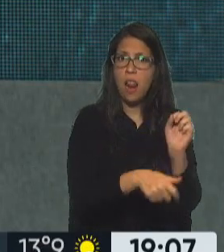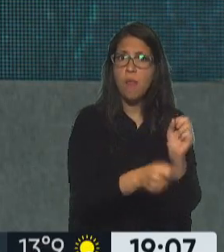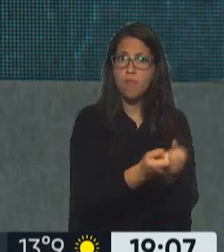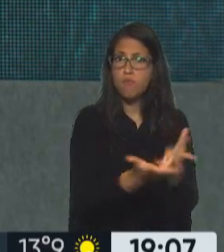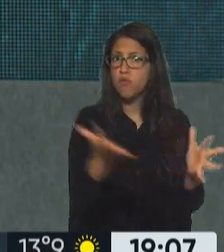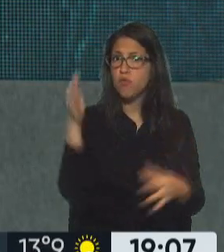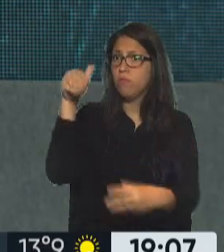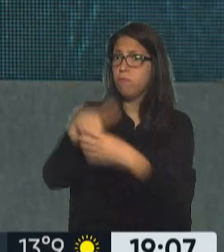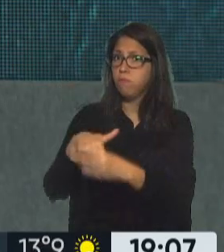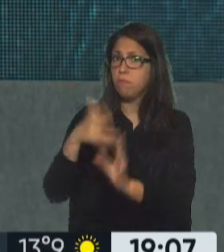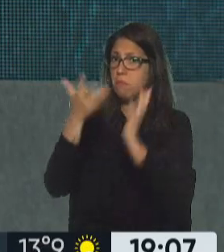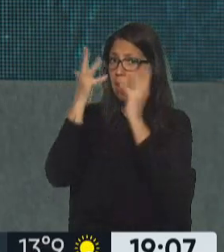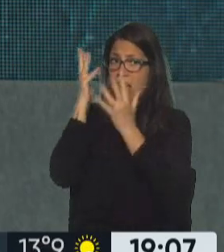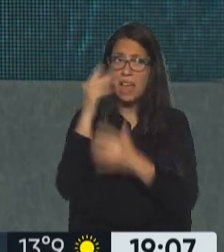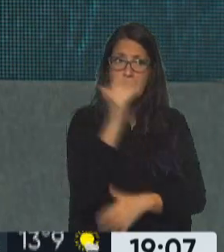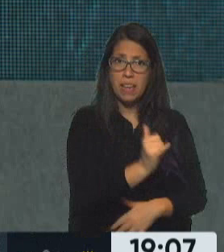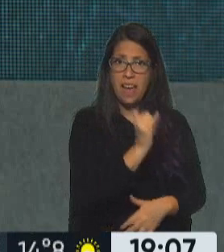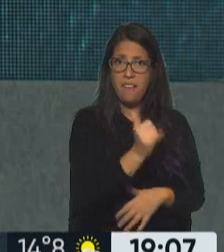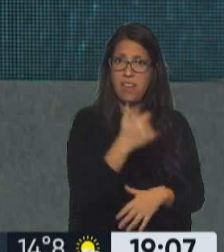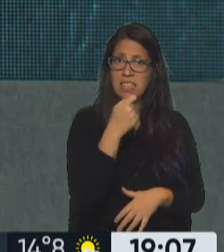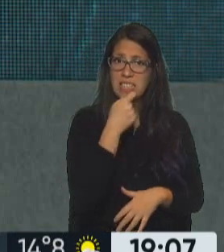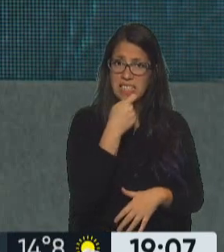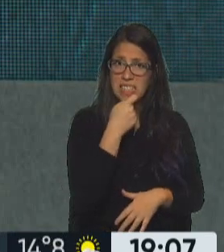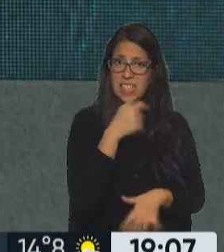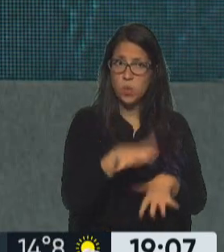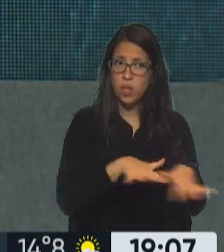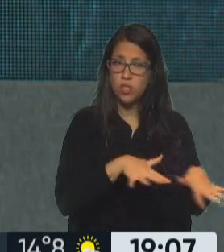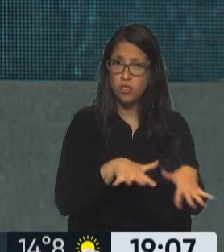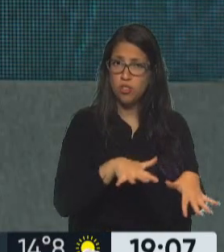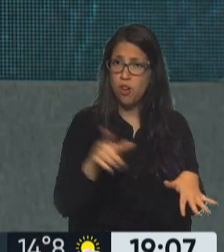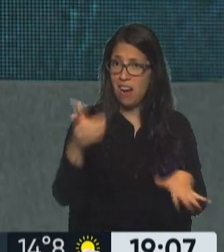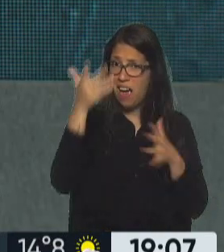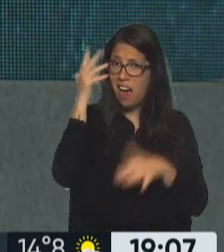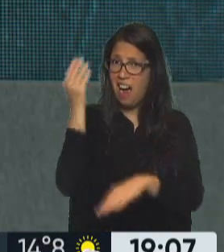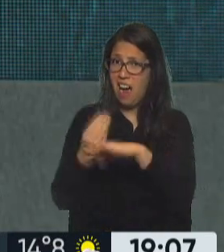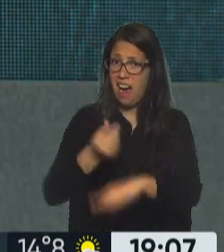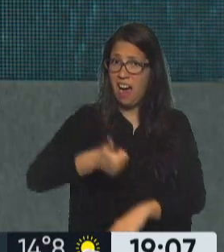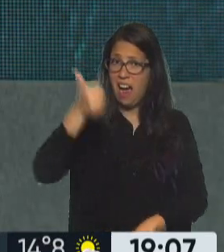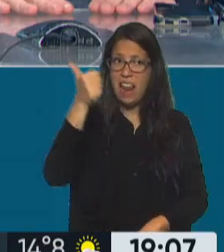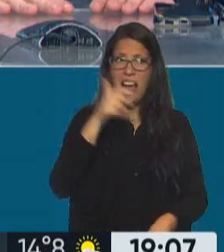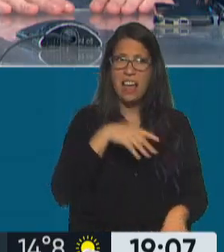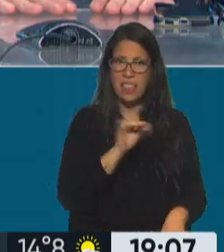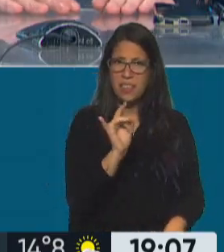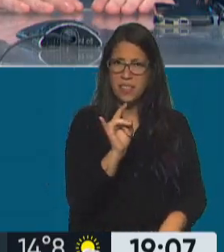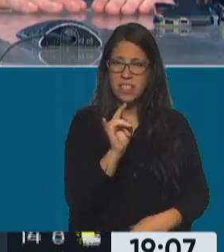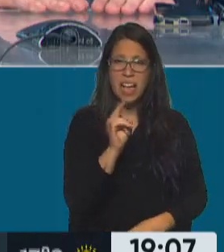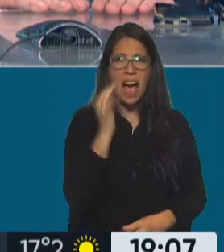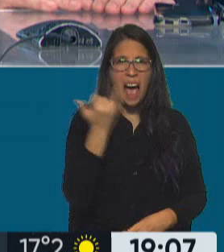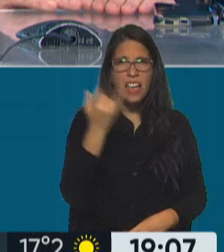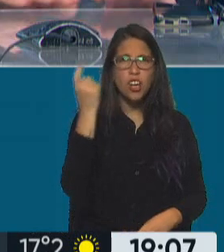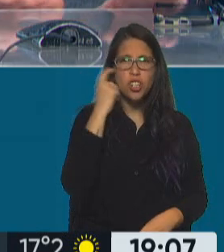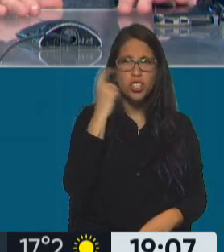amiles explicándoles lo que iba a pasar lo difícil que se iba a poner la situación similey era presidente digo yo creo que conciencia